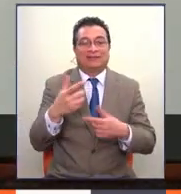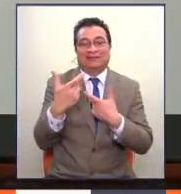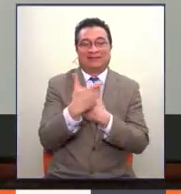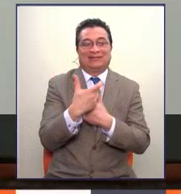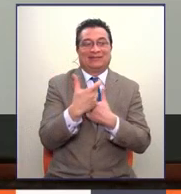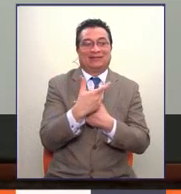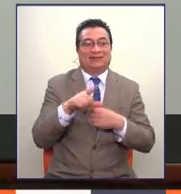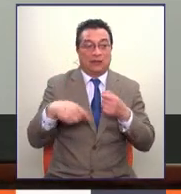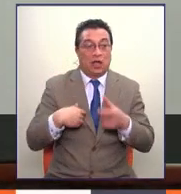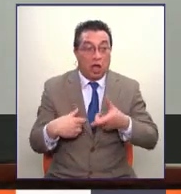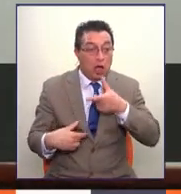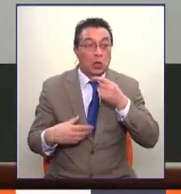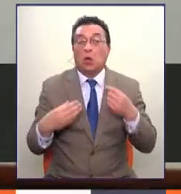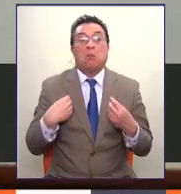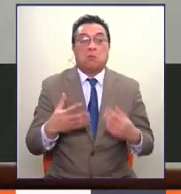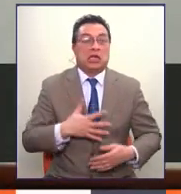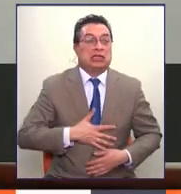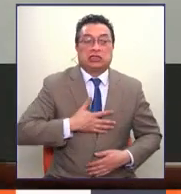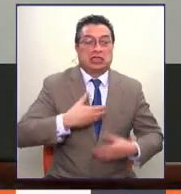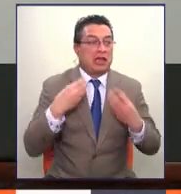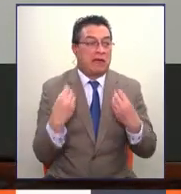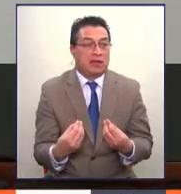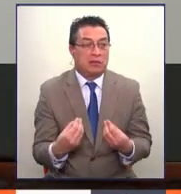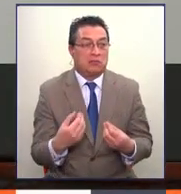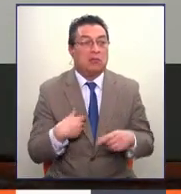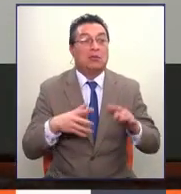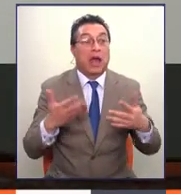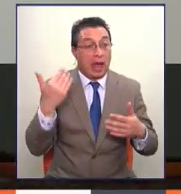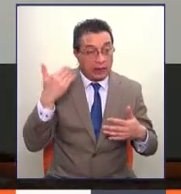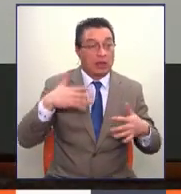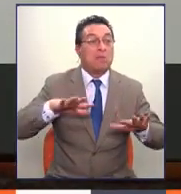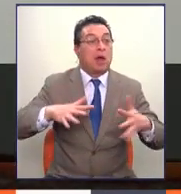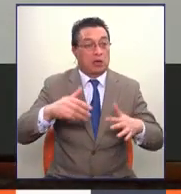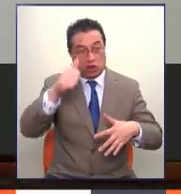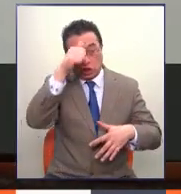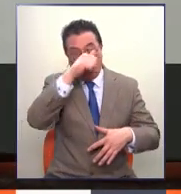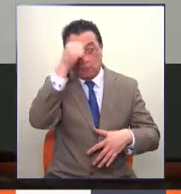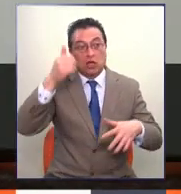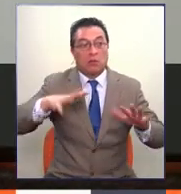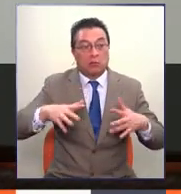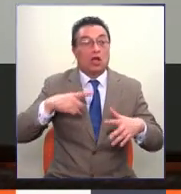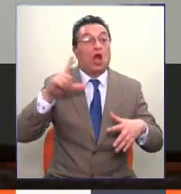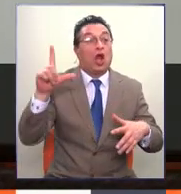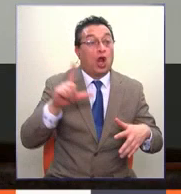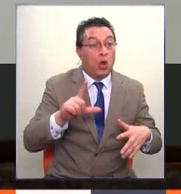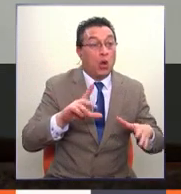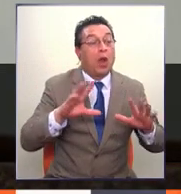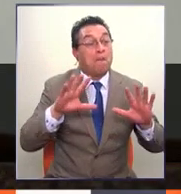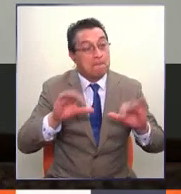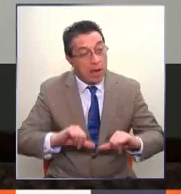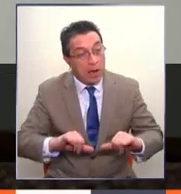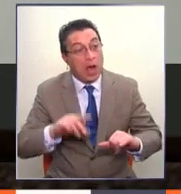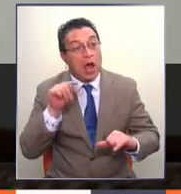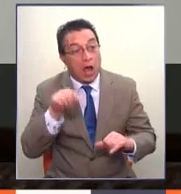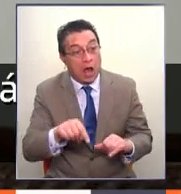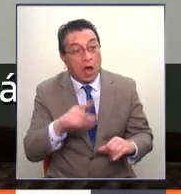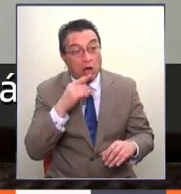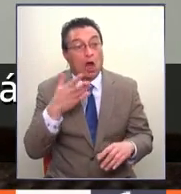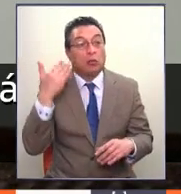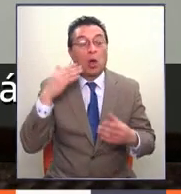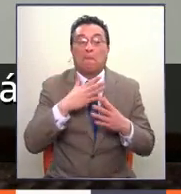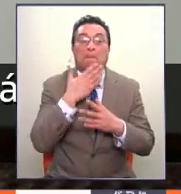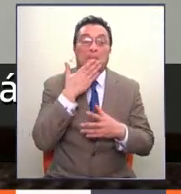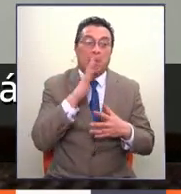Estoy me sintiendo muy bien. Estaba más o menos domingo, mal segunda-feira. Hoy, terça, estoy mucho mejor